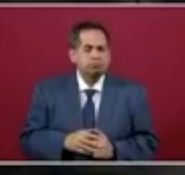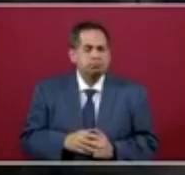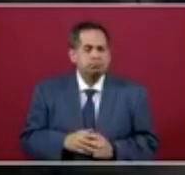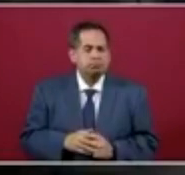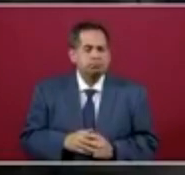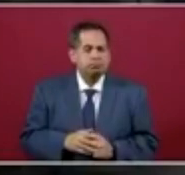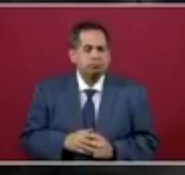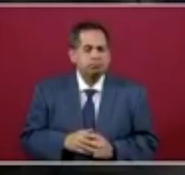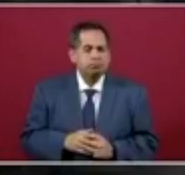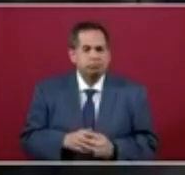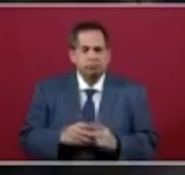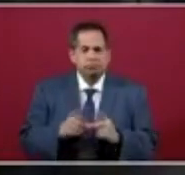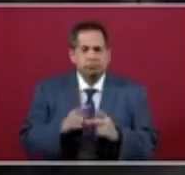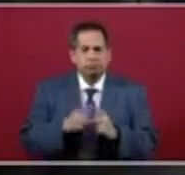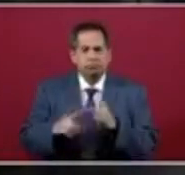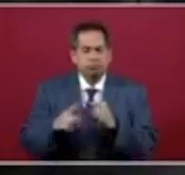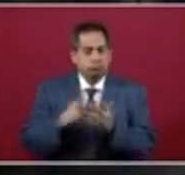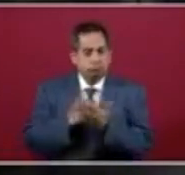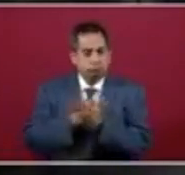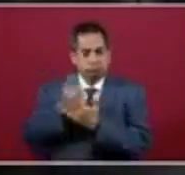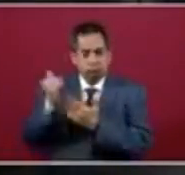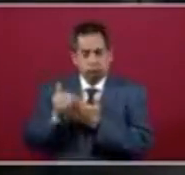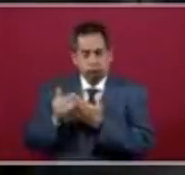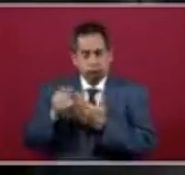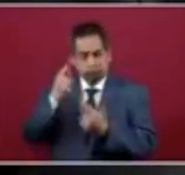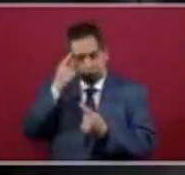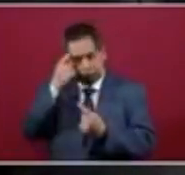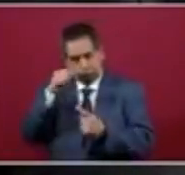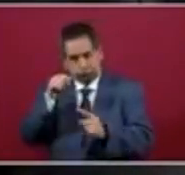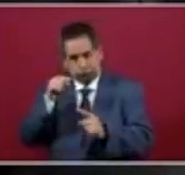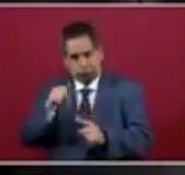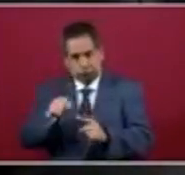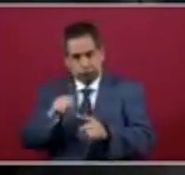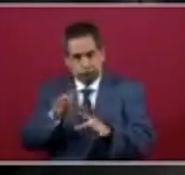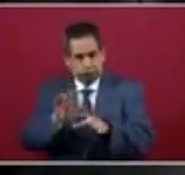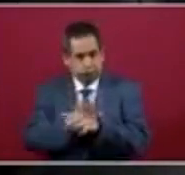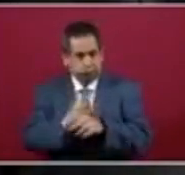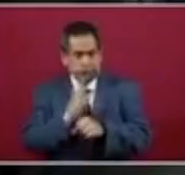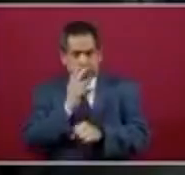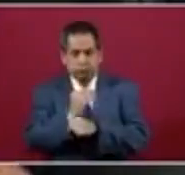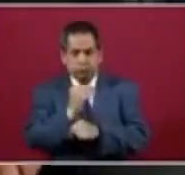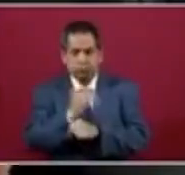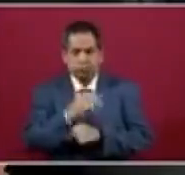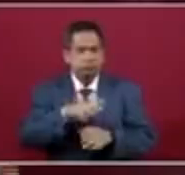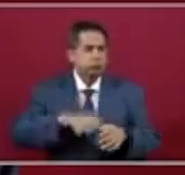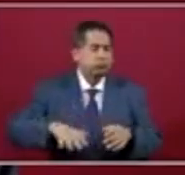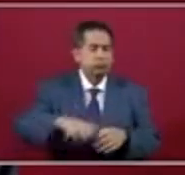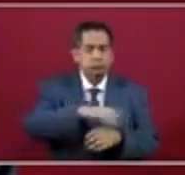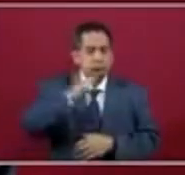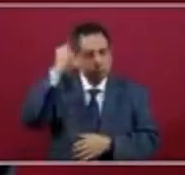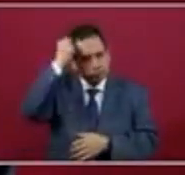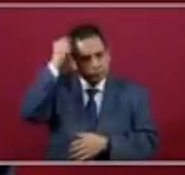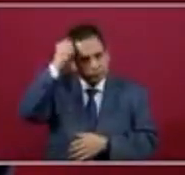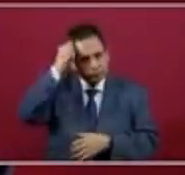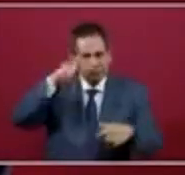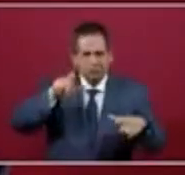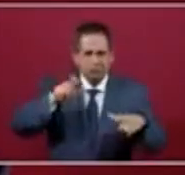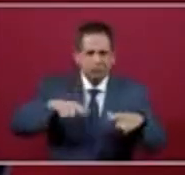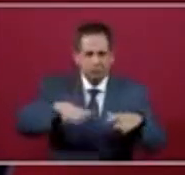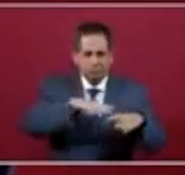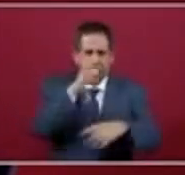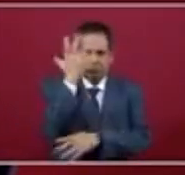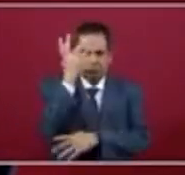el proyecto que tenían para la reforestación del lago de Texcoco? No sé cuándo comenzarían